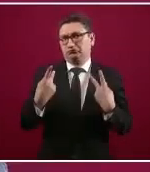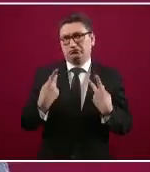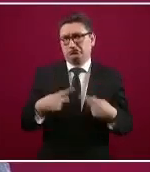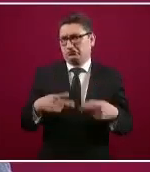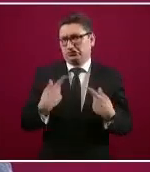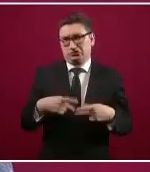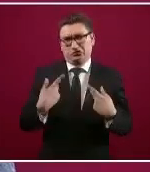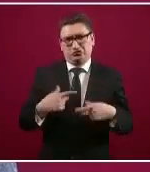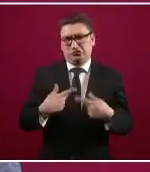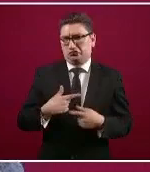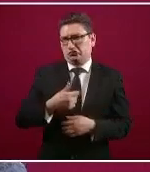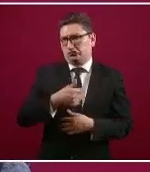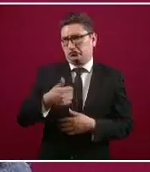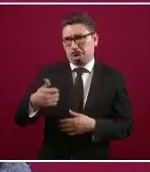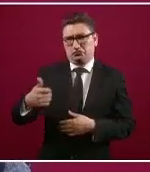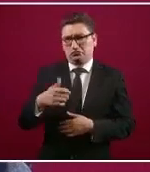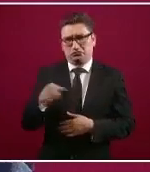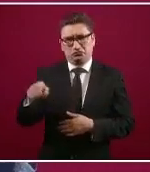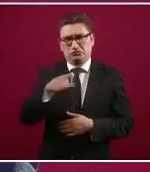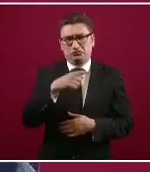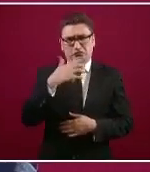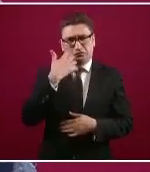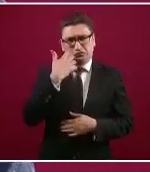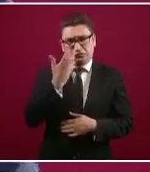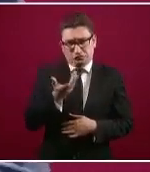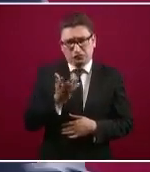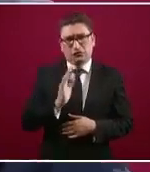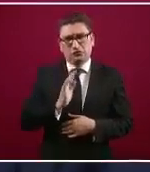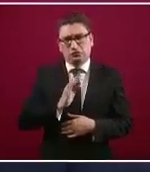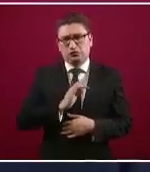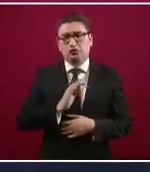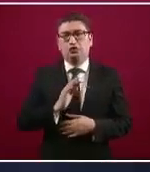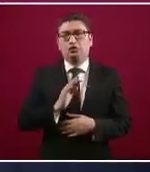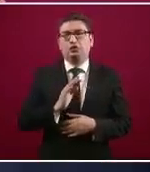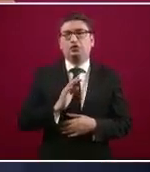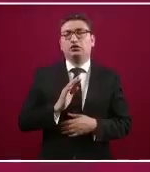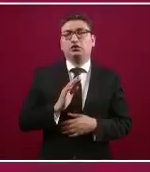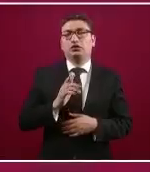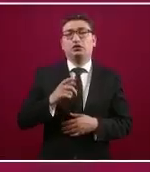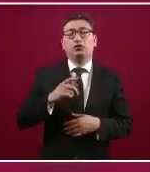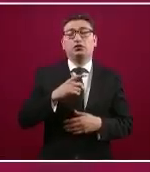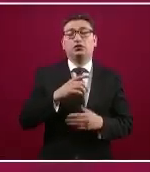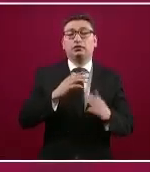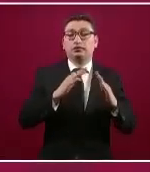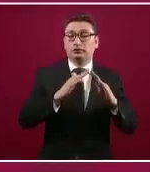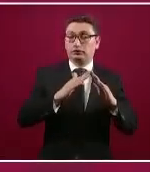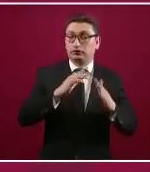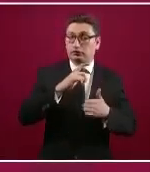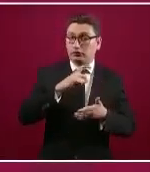ciudadanos que tengan posibilidad de adquirir la casa